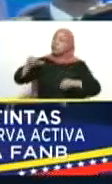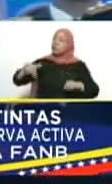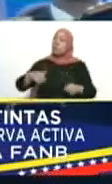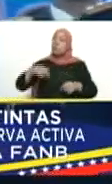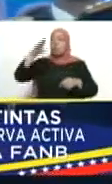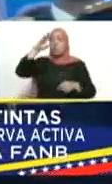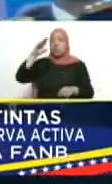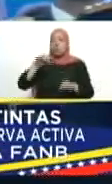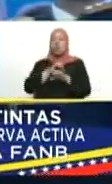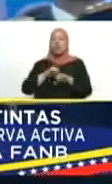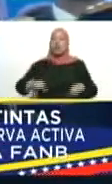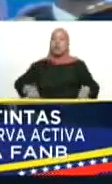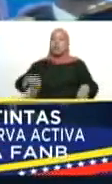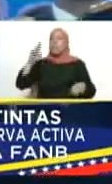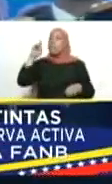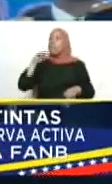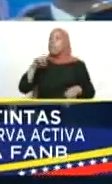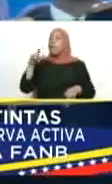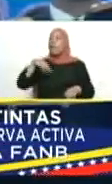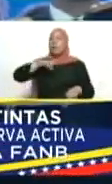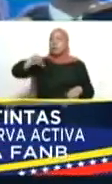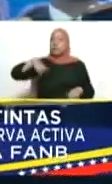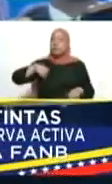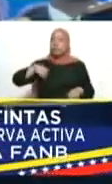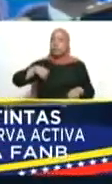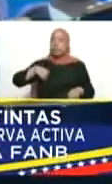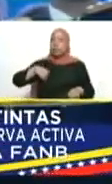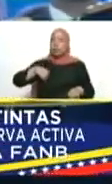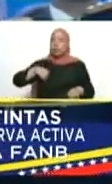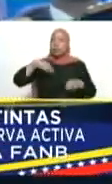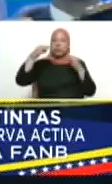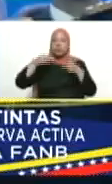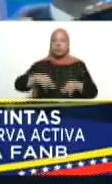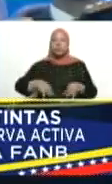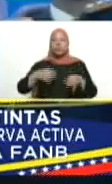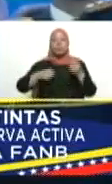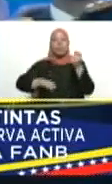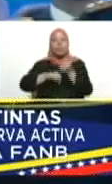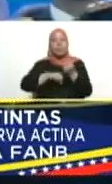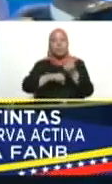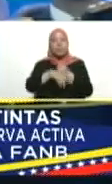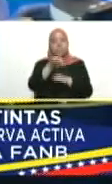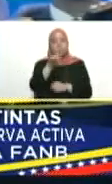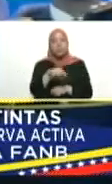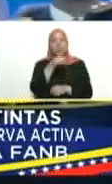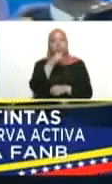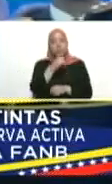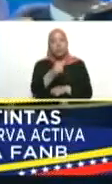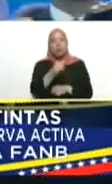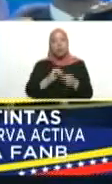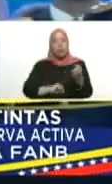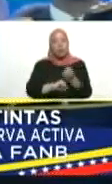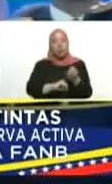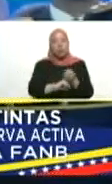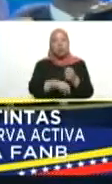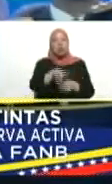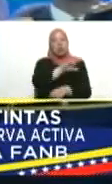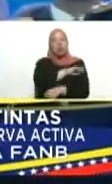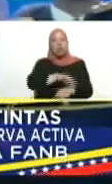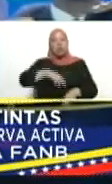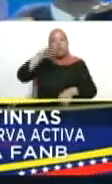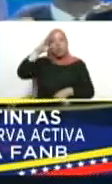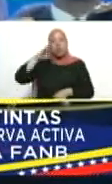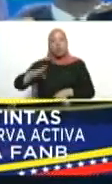Armada en el terreno nacional, ratificar como comandante estratégico operacional de la Fuerza Armada